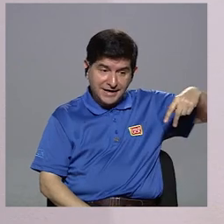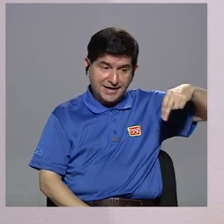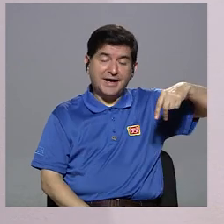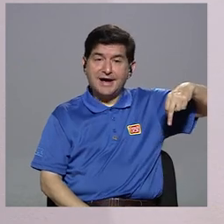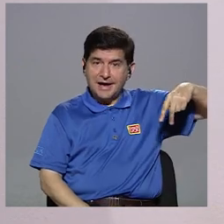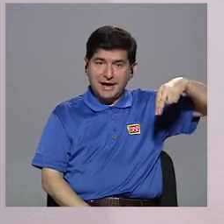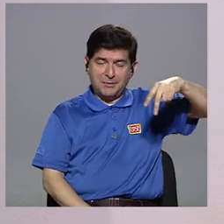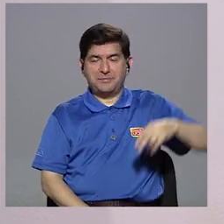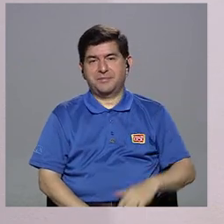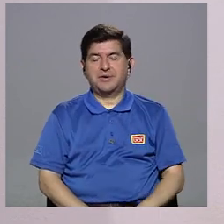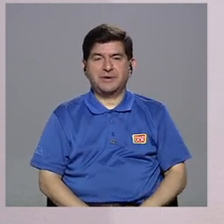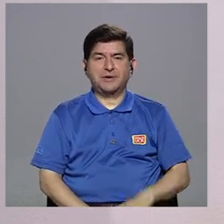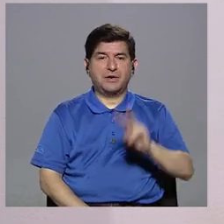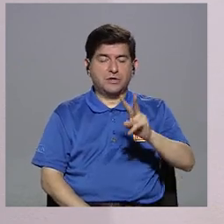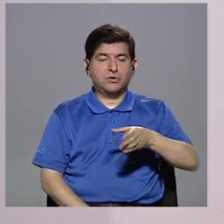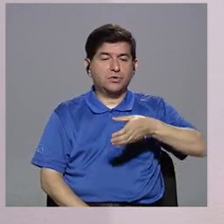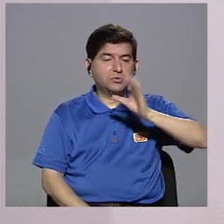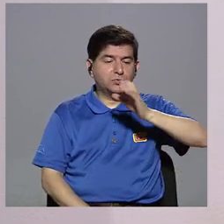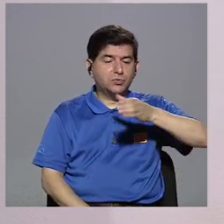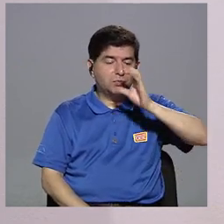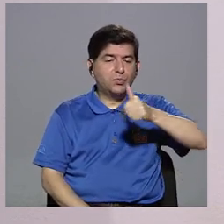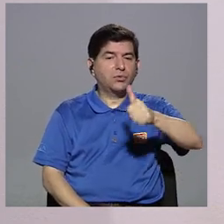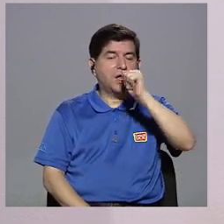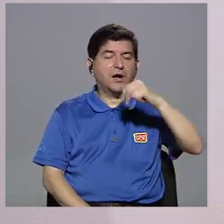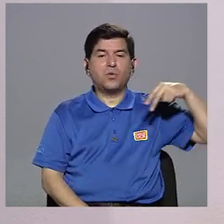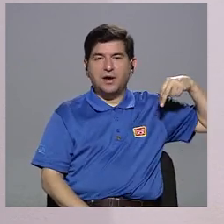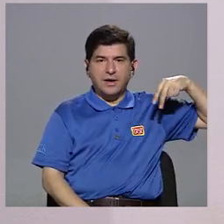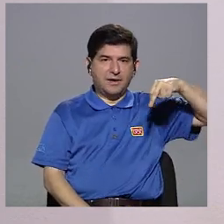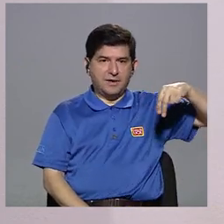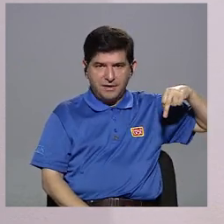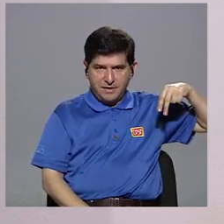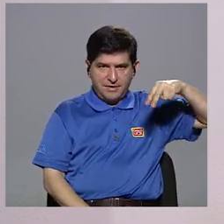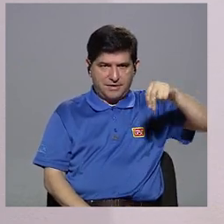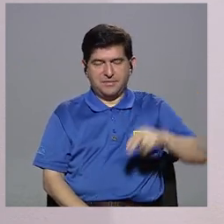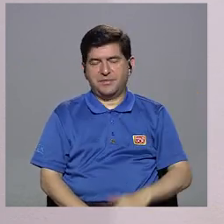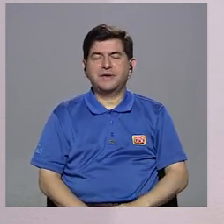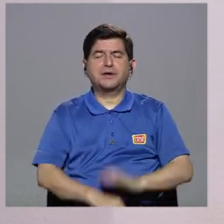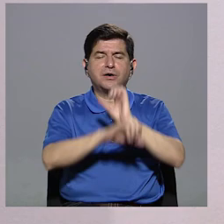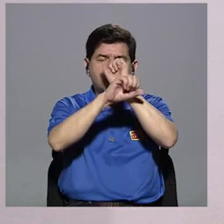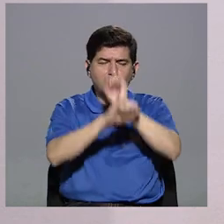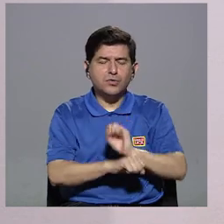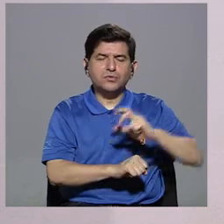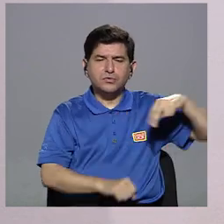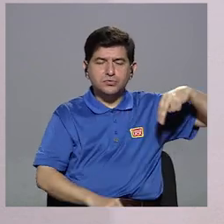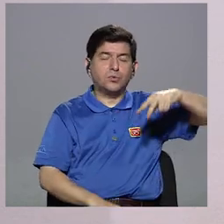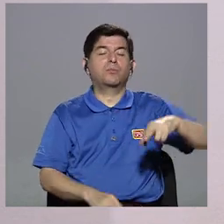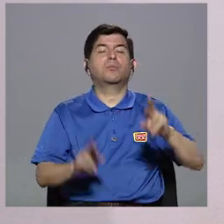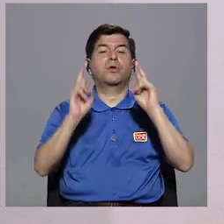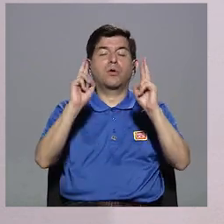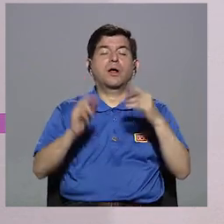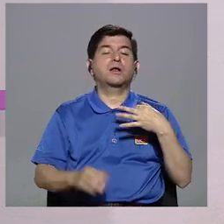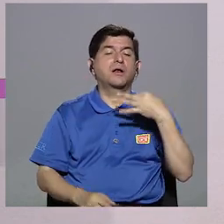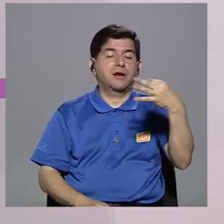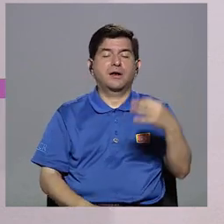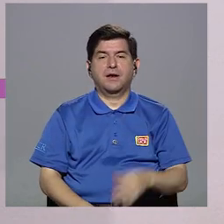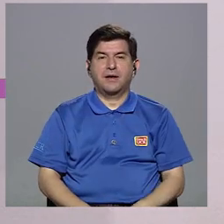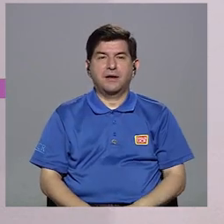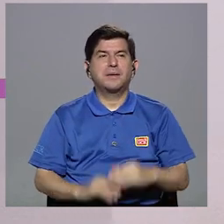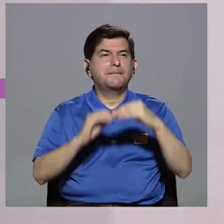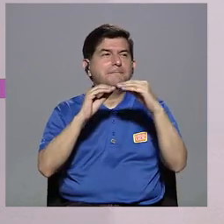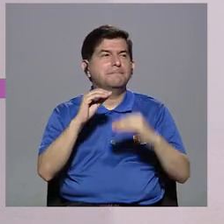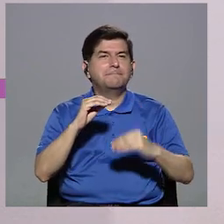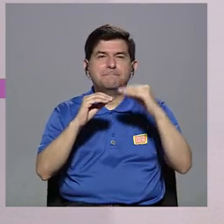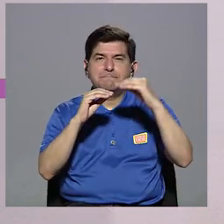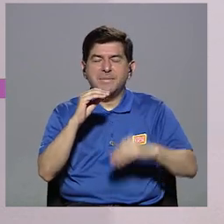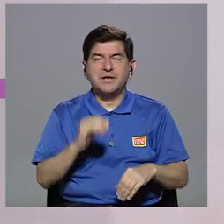camine tómese un par de vasos de agua y camina establezca la rutina de caminar ojalá todos los días si no